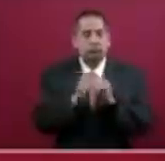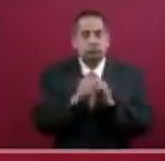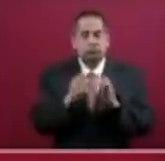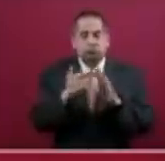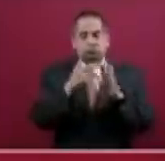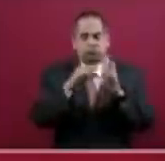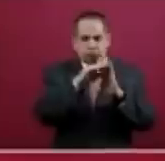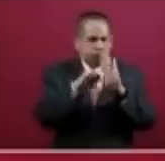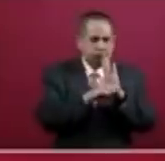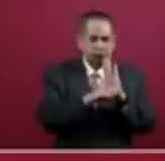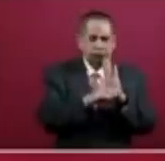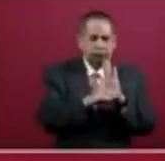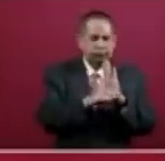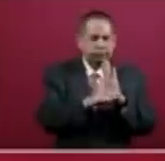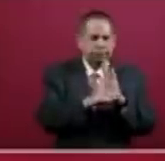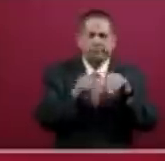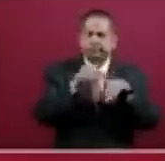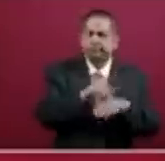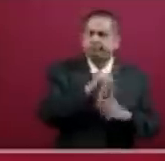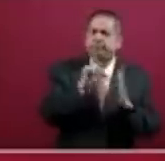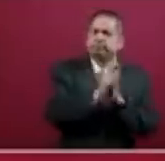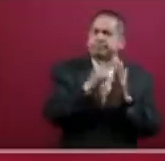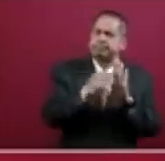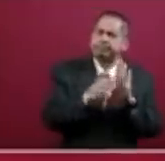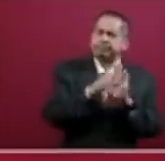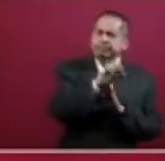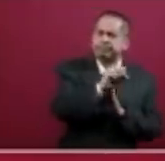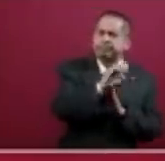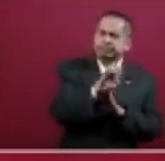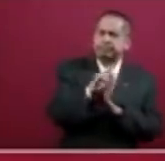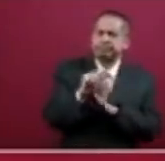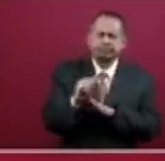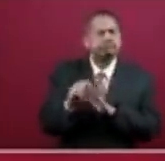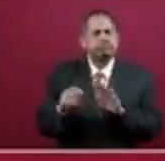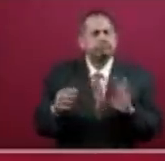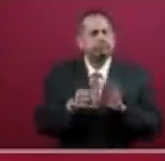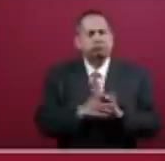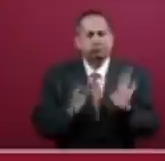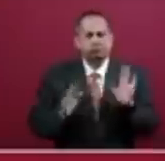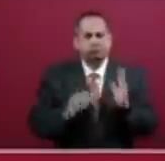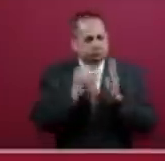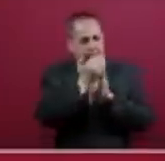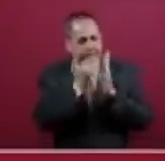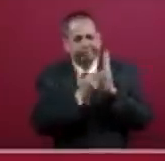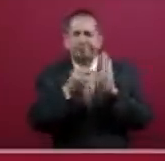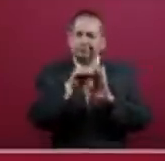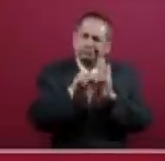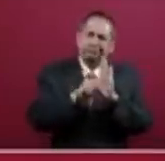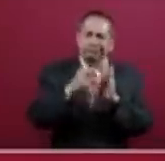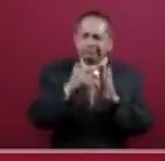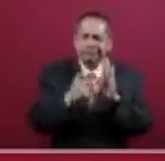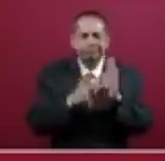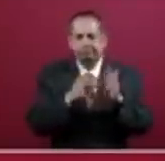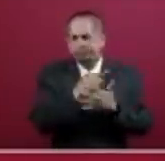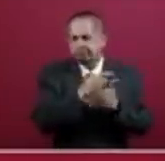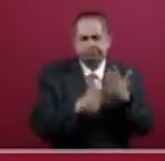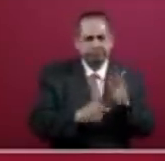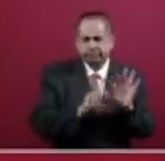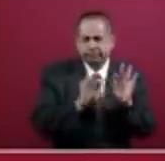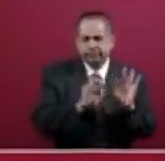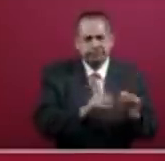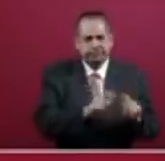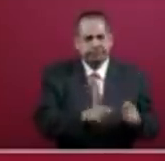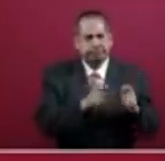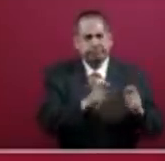de la Secretaría de Comunicaciones y Transportes. Toda la parte normativa